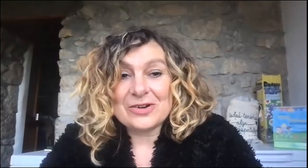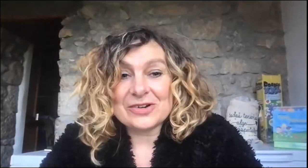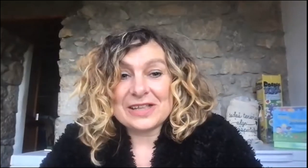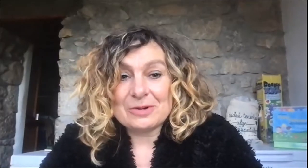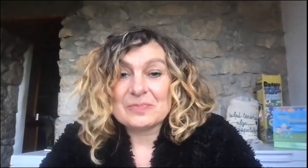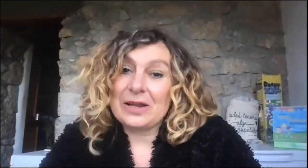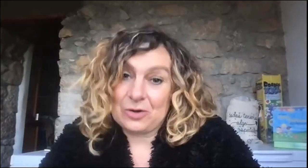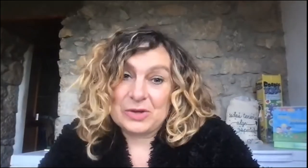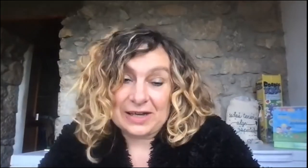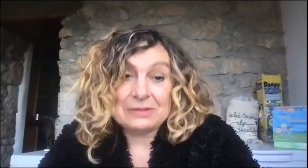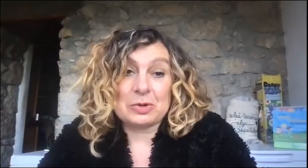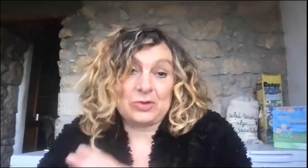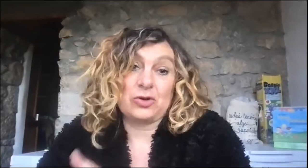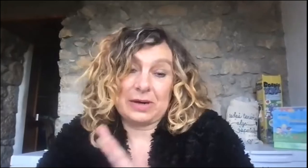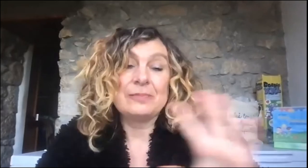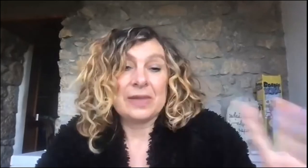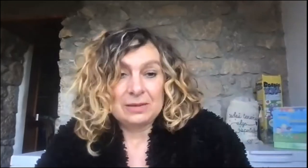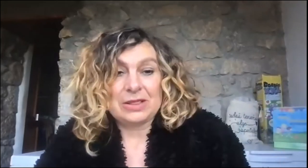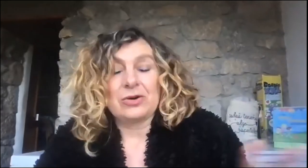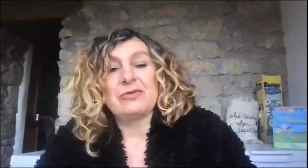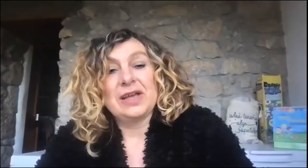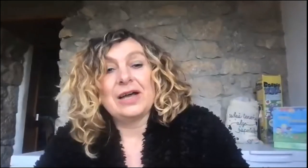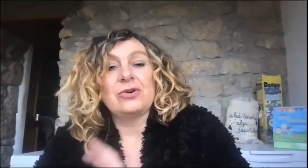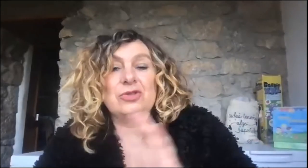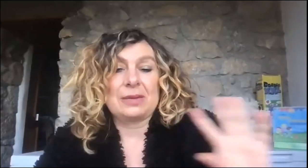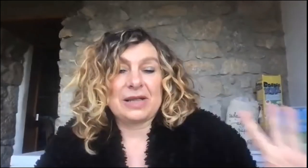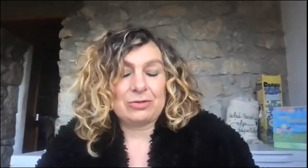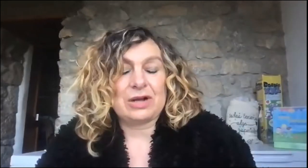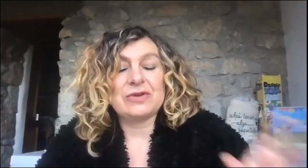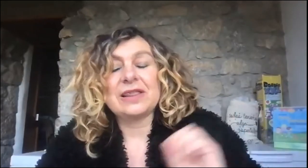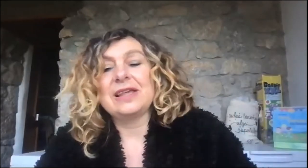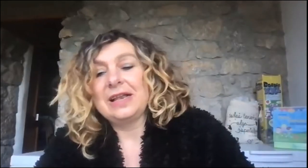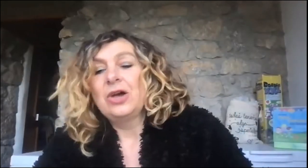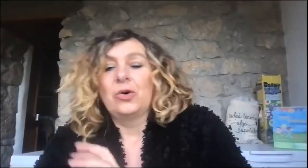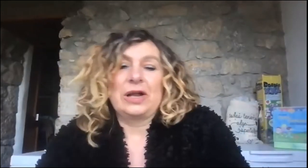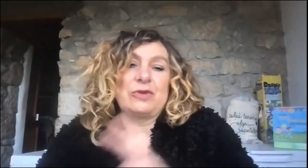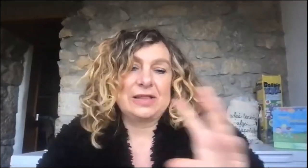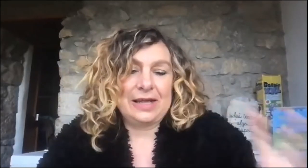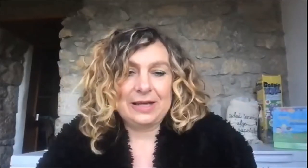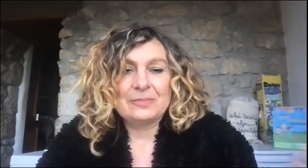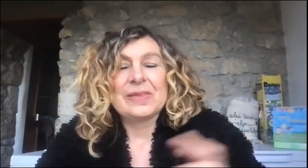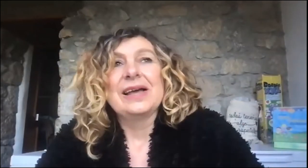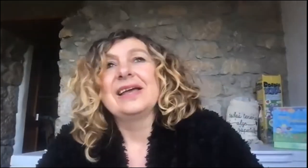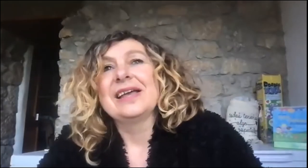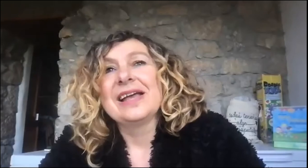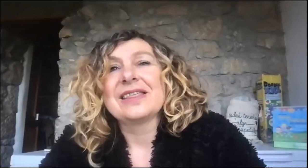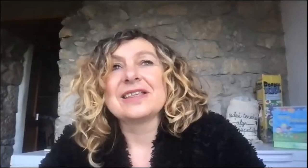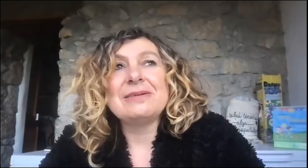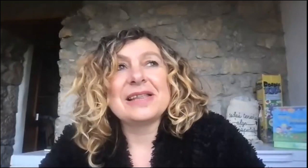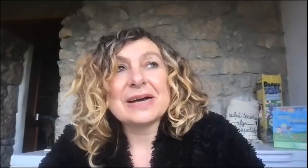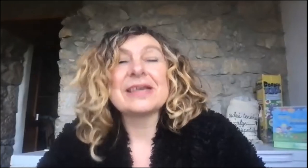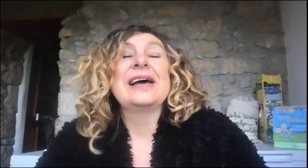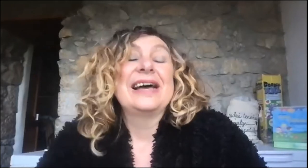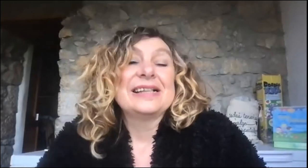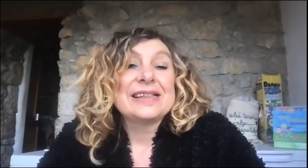accesibles en lo cognitivo, en lo comunicativo, porque todo va pictografiado, con sistema de lectura fácil, una fuente accesible